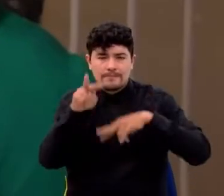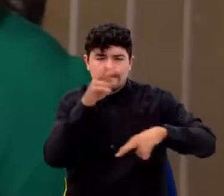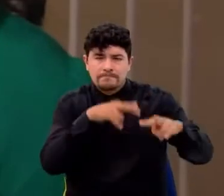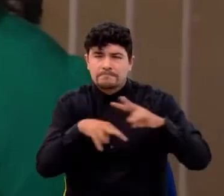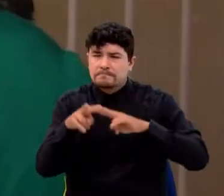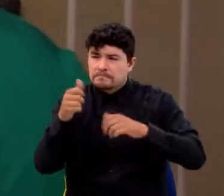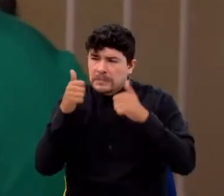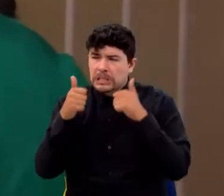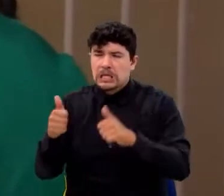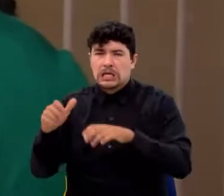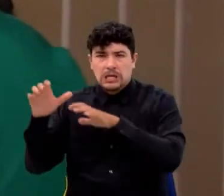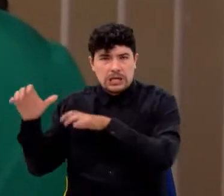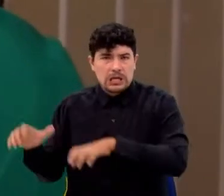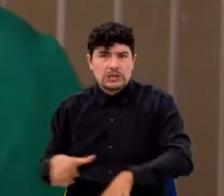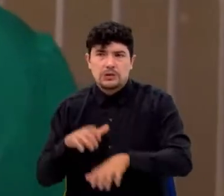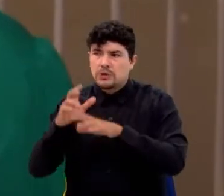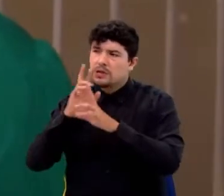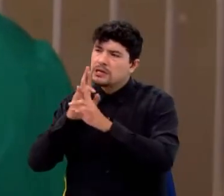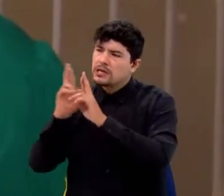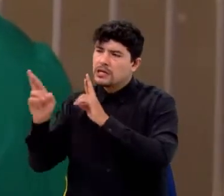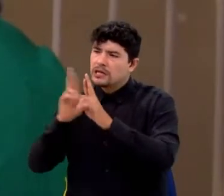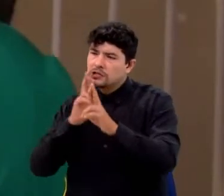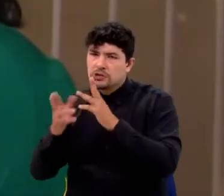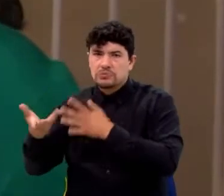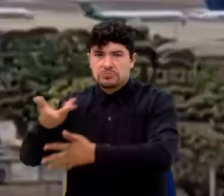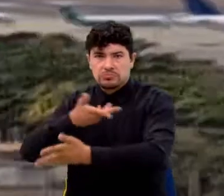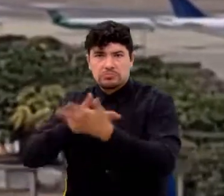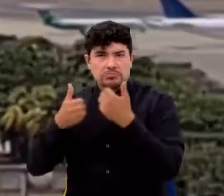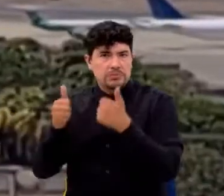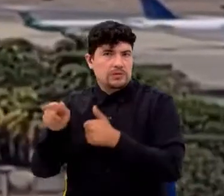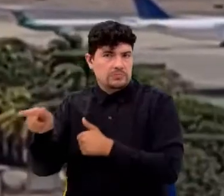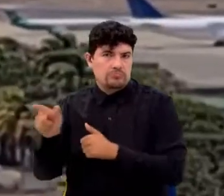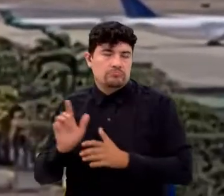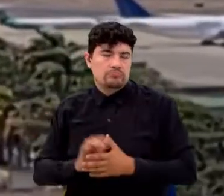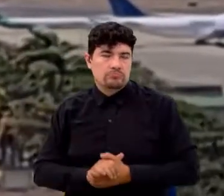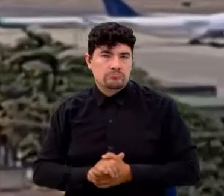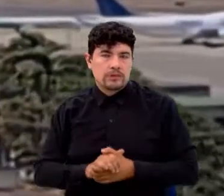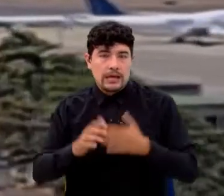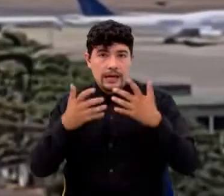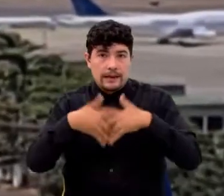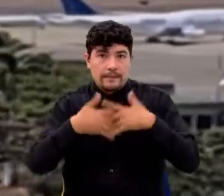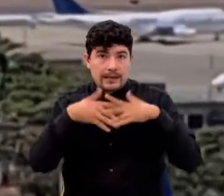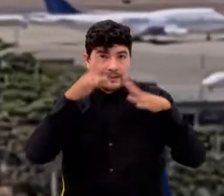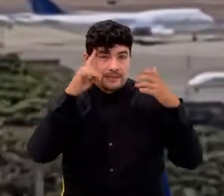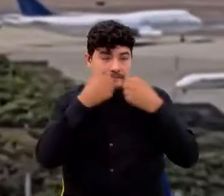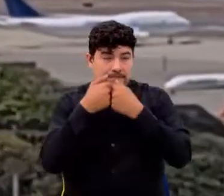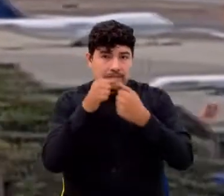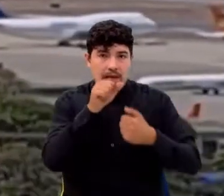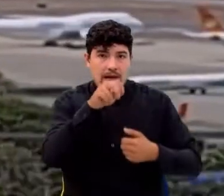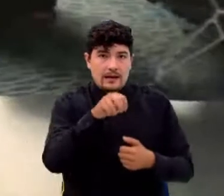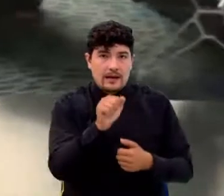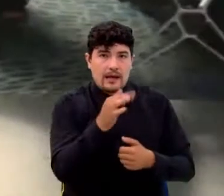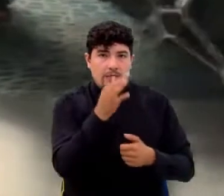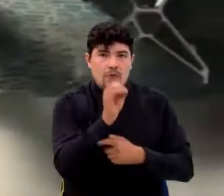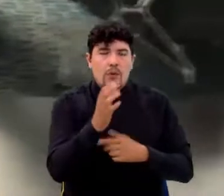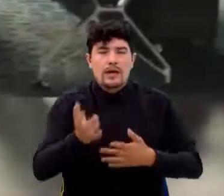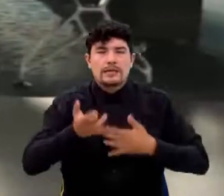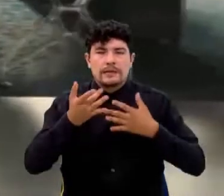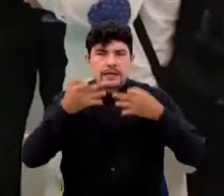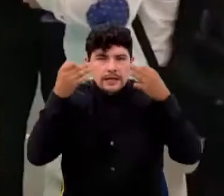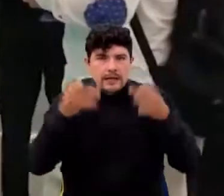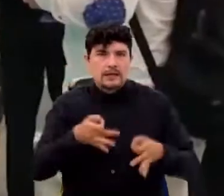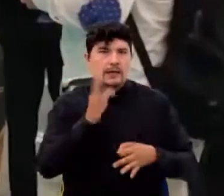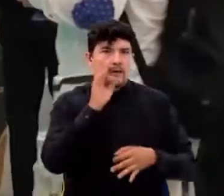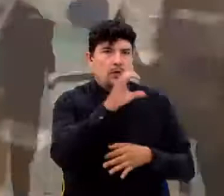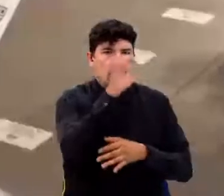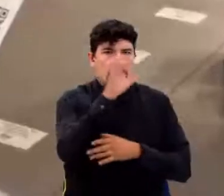con estos actores y sectores del turismo. Las empresas aliadas a NATO están a la espera del pronunciamiento oficial de las dos